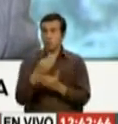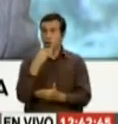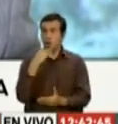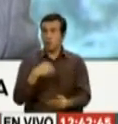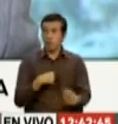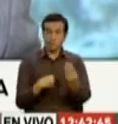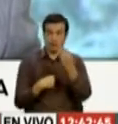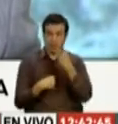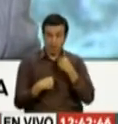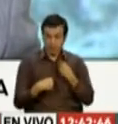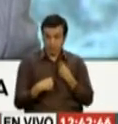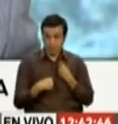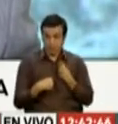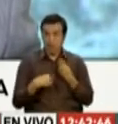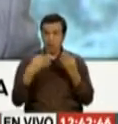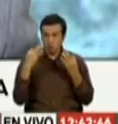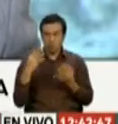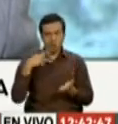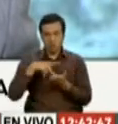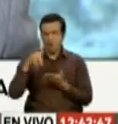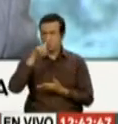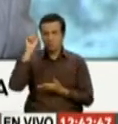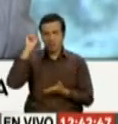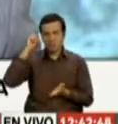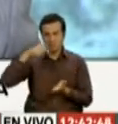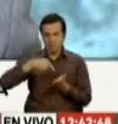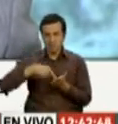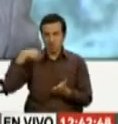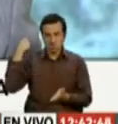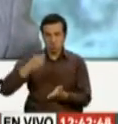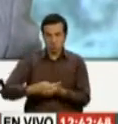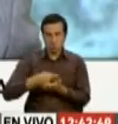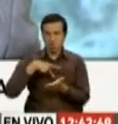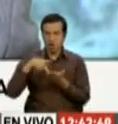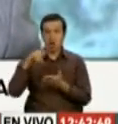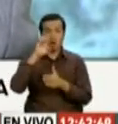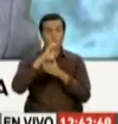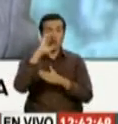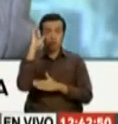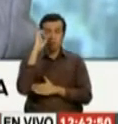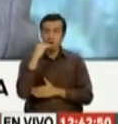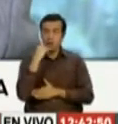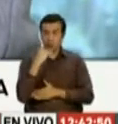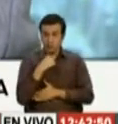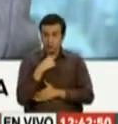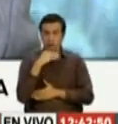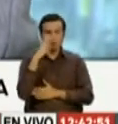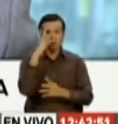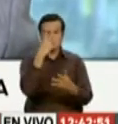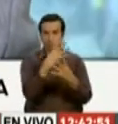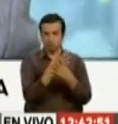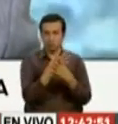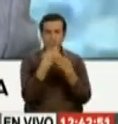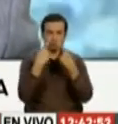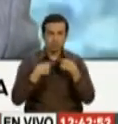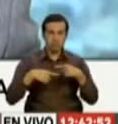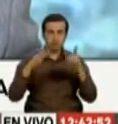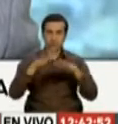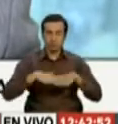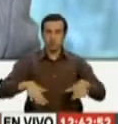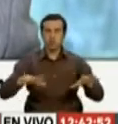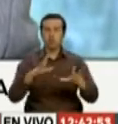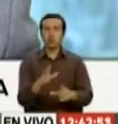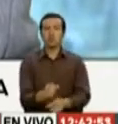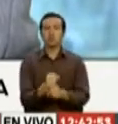que conduzca a su captura en el Ecuador o en Colombia. Quinto, declaramos zona de